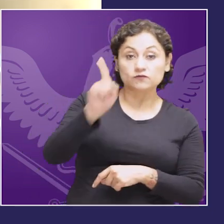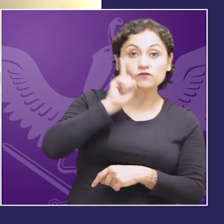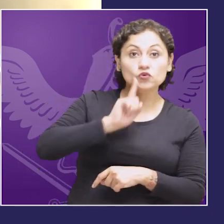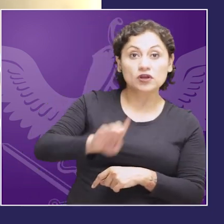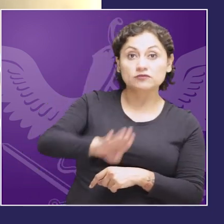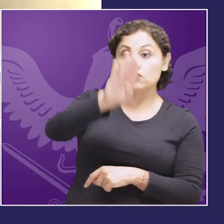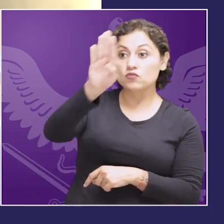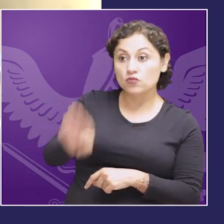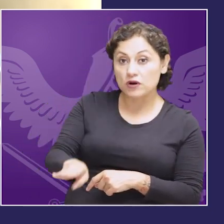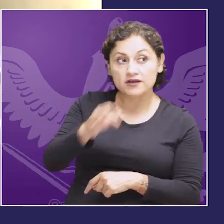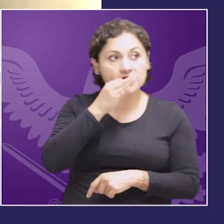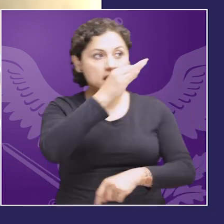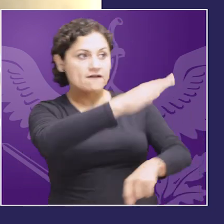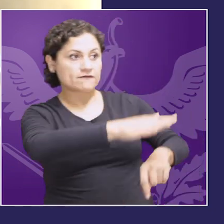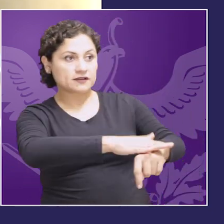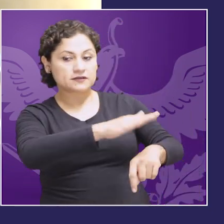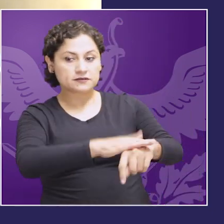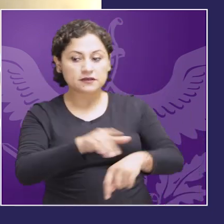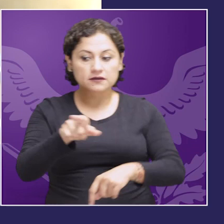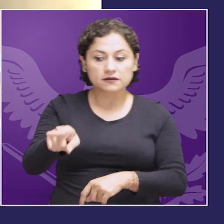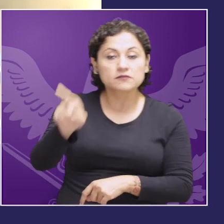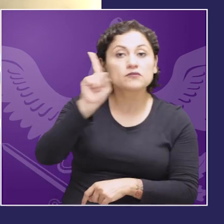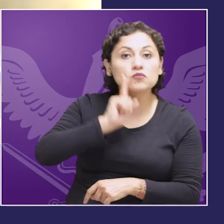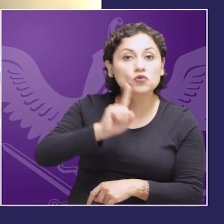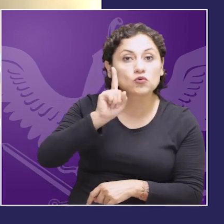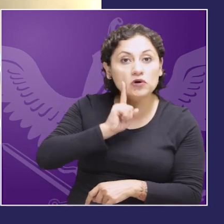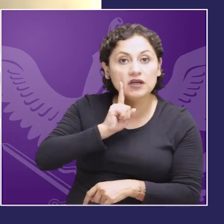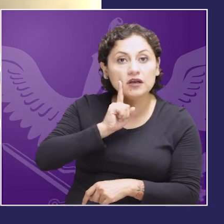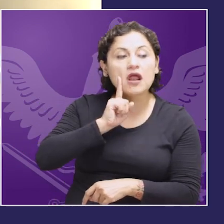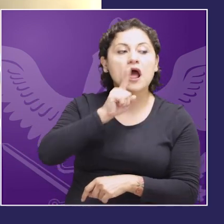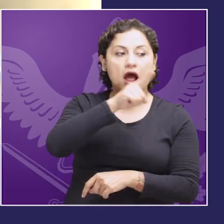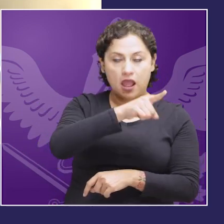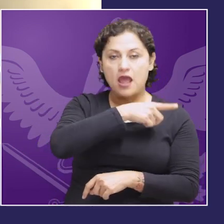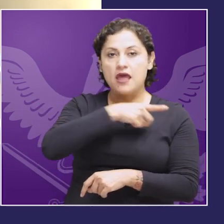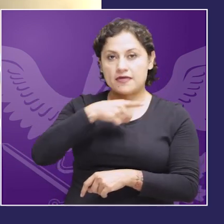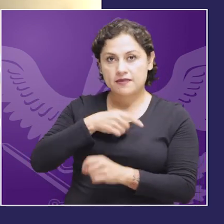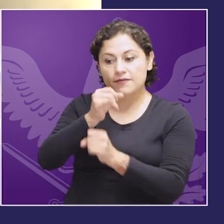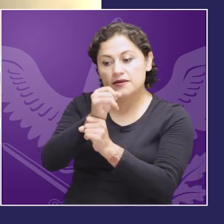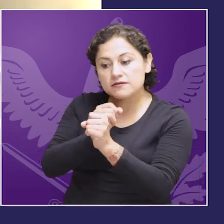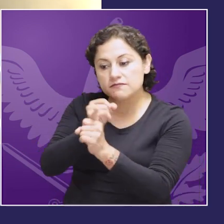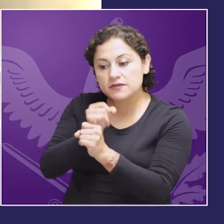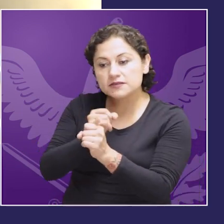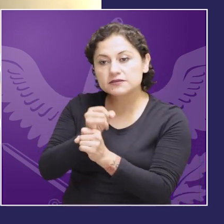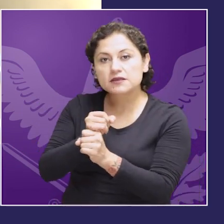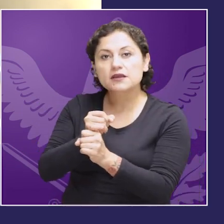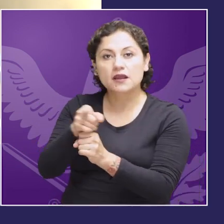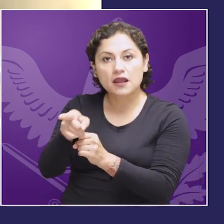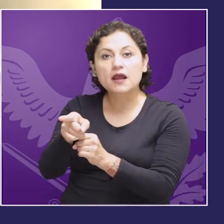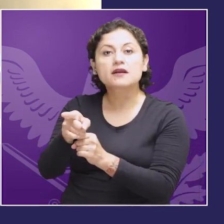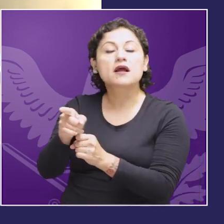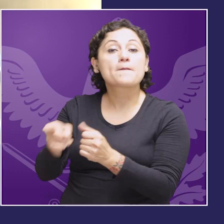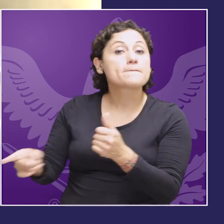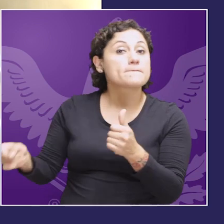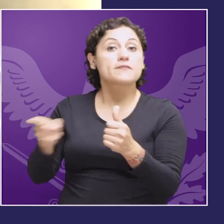de mujer, esta muerte de mujer pueda ser investigada como una víctima de femicidio